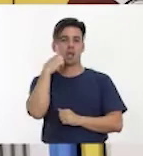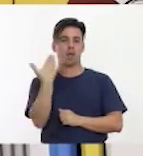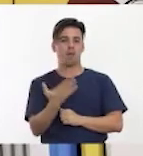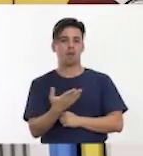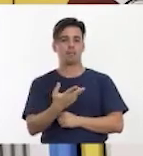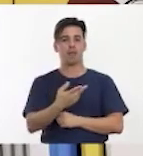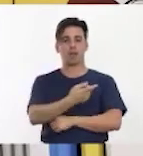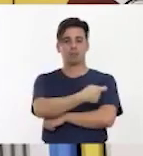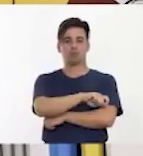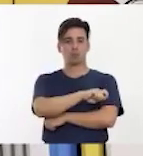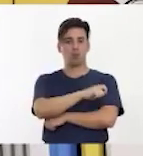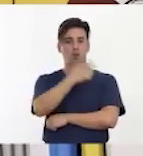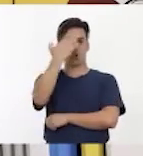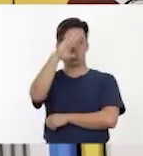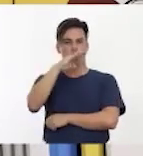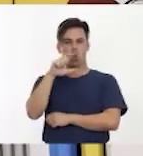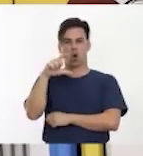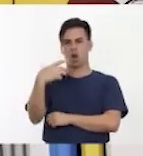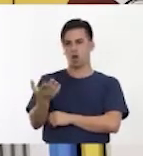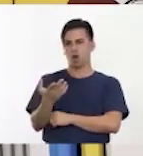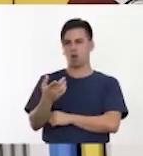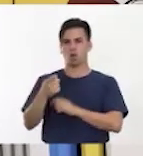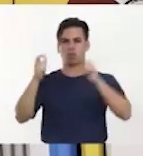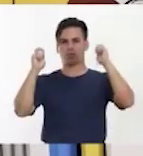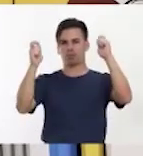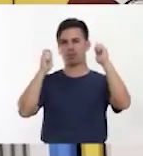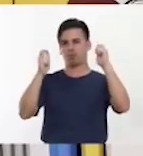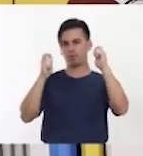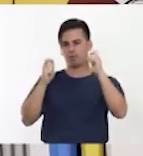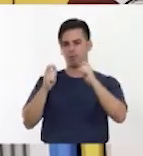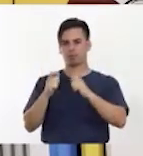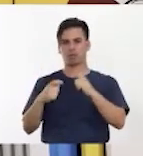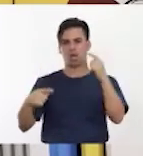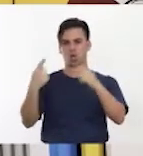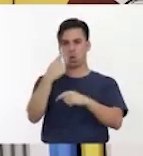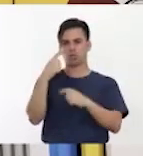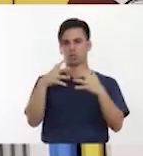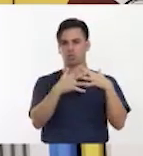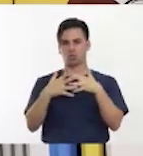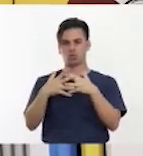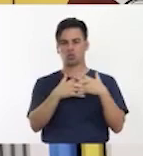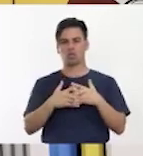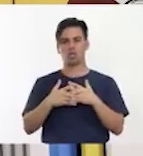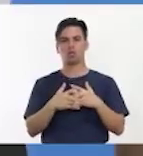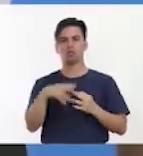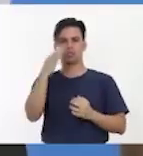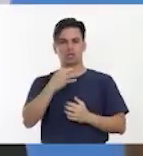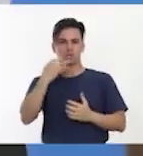que ha asumido el pueblo cubano siempre en apoyo a su proceso revolucionario.